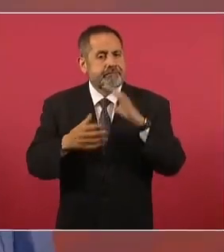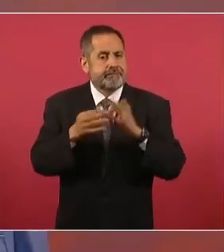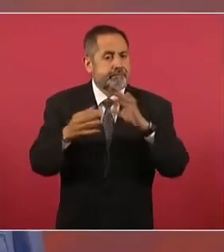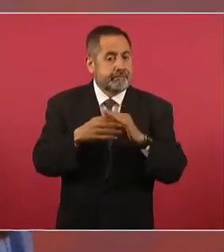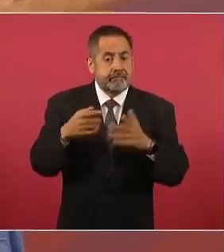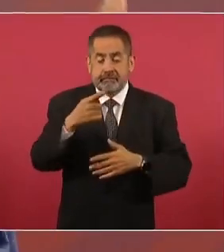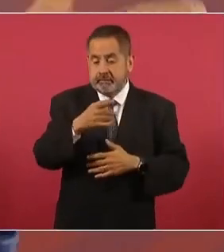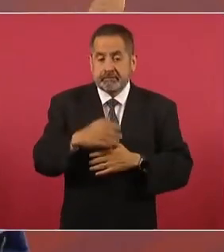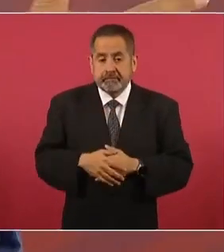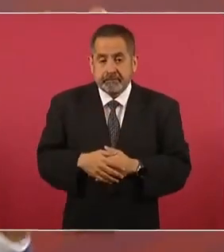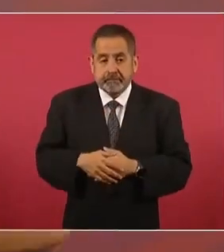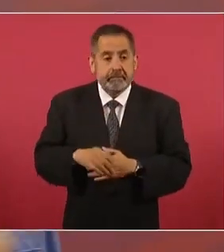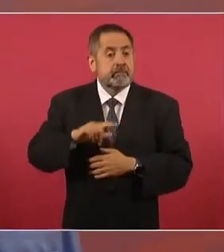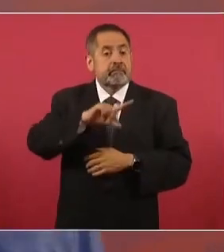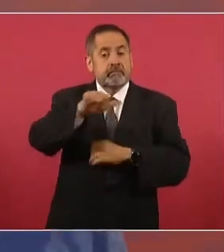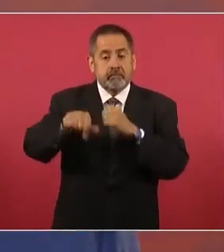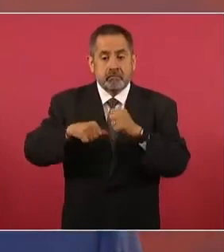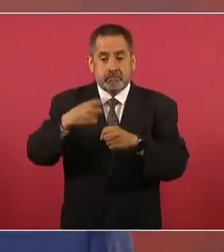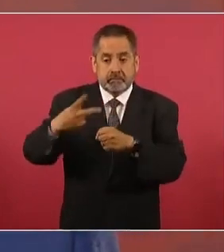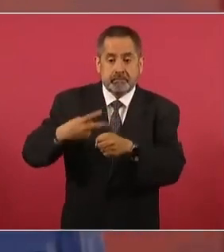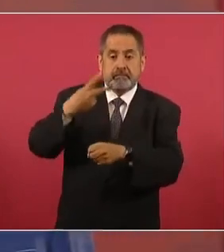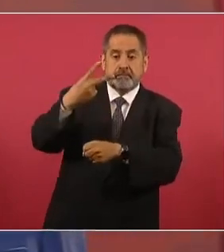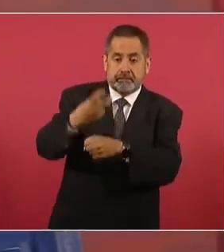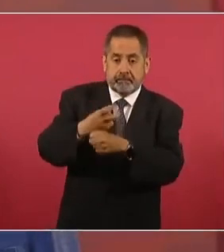A que viene la Segunda Guerra Mundial